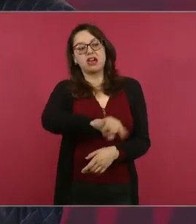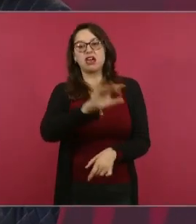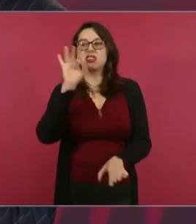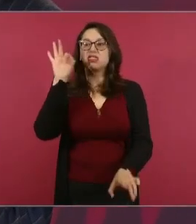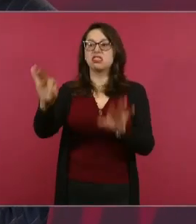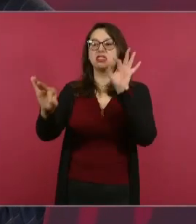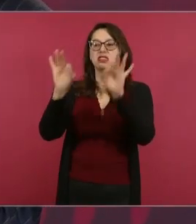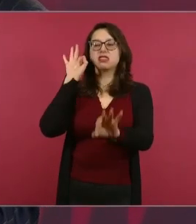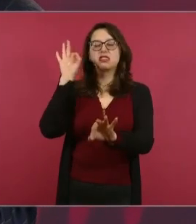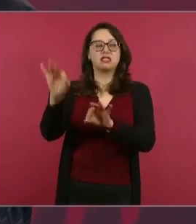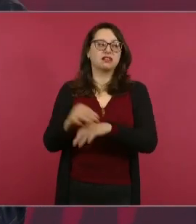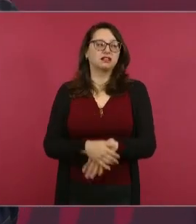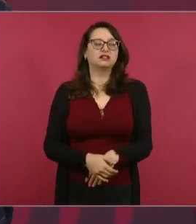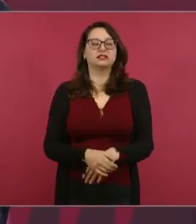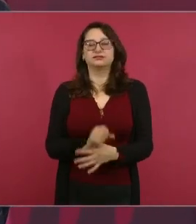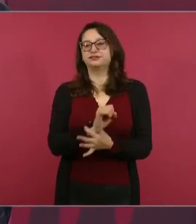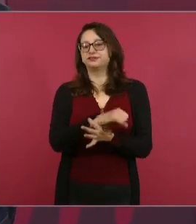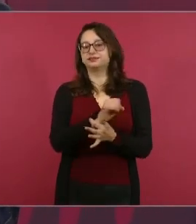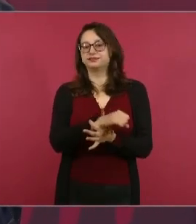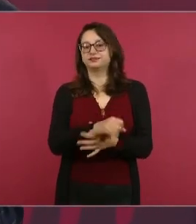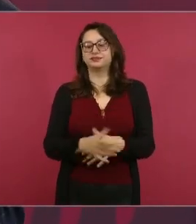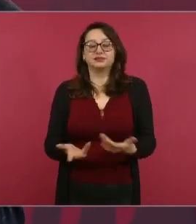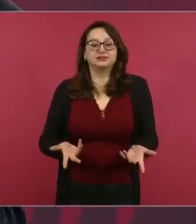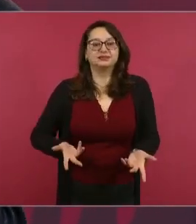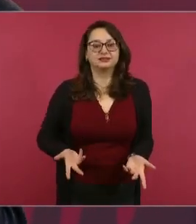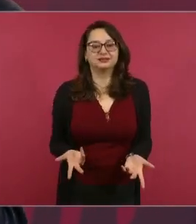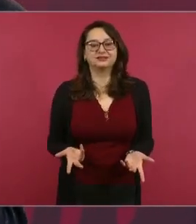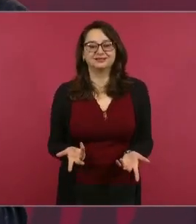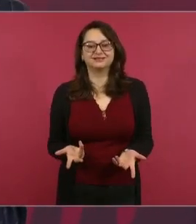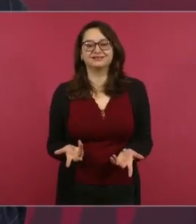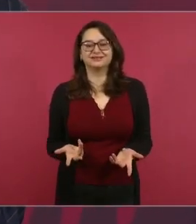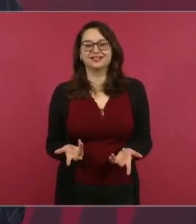ya hemos hablado de cómo inventan,